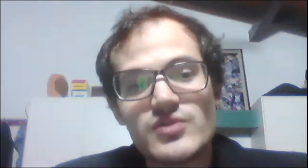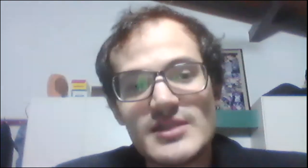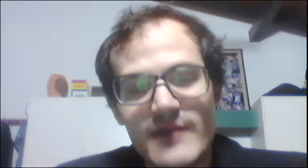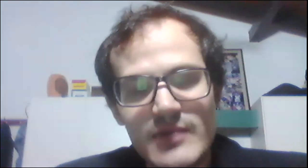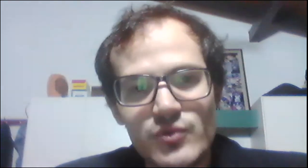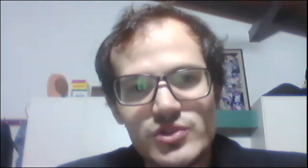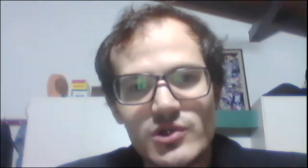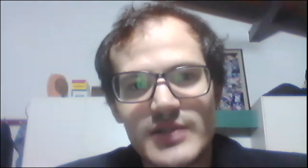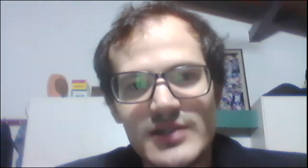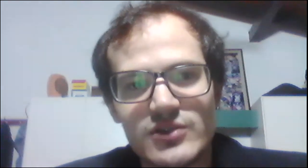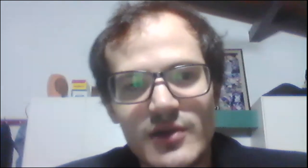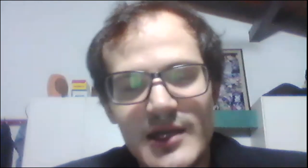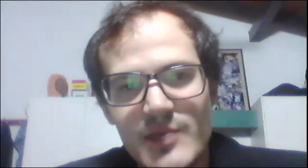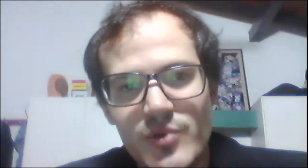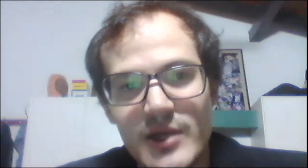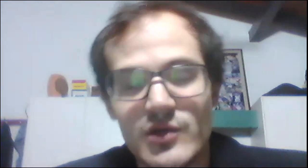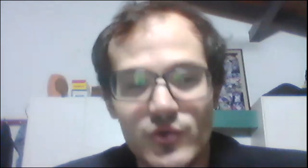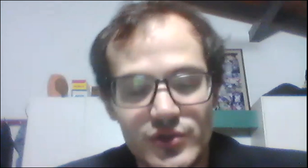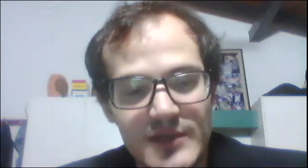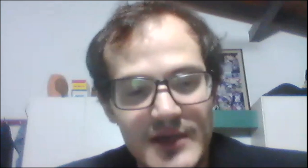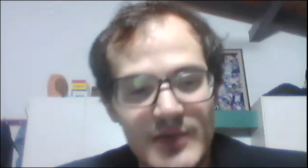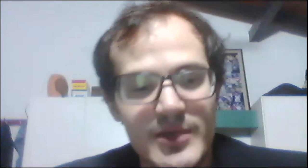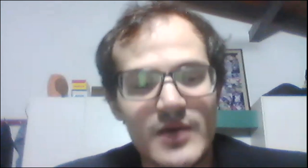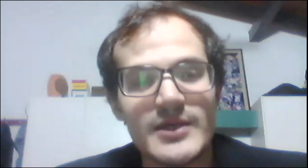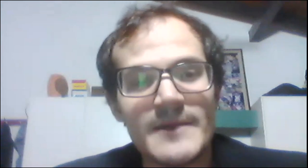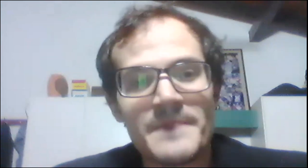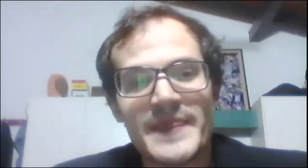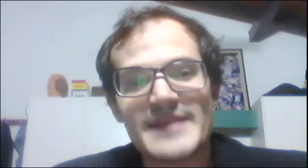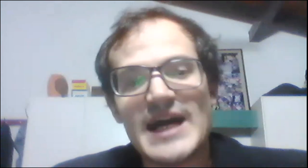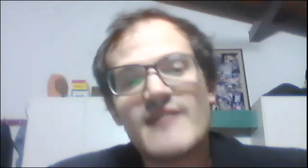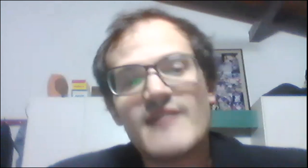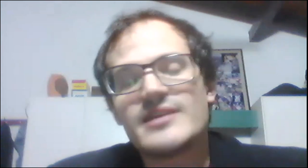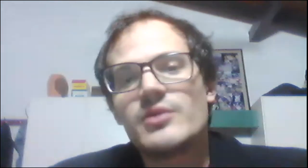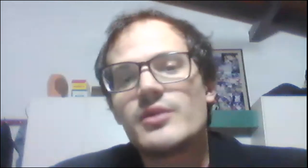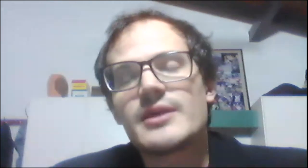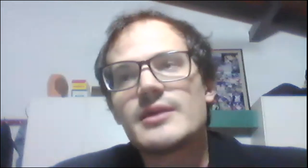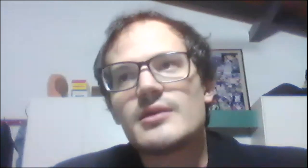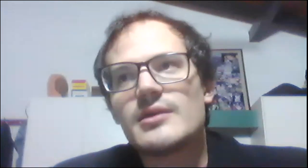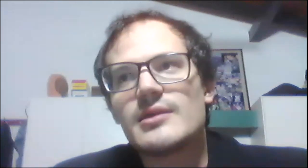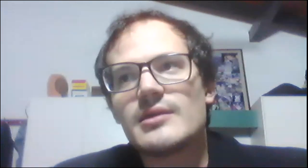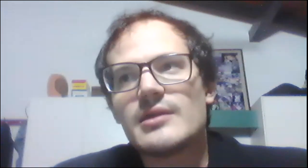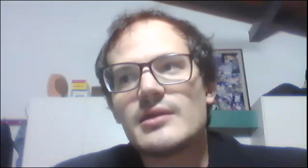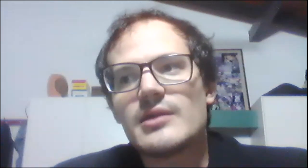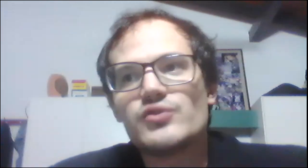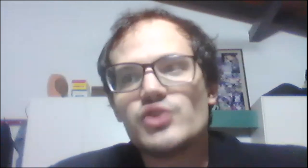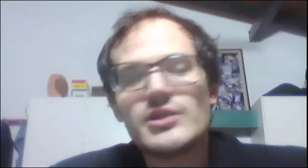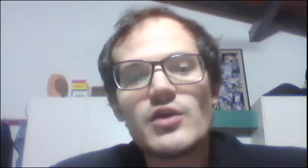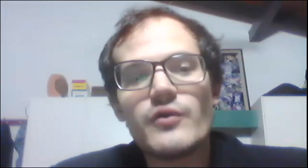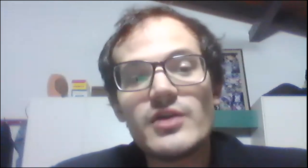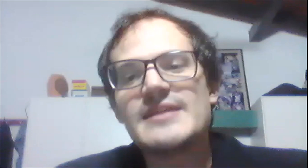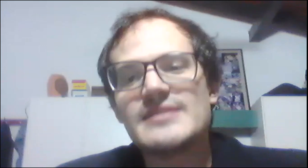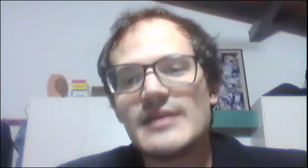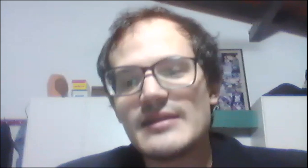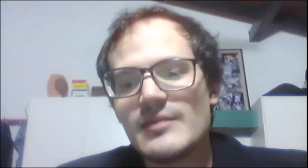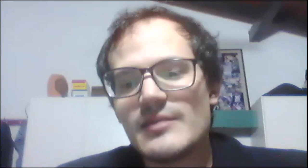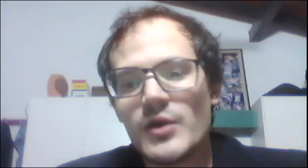hecho, que se ven muchos los textos de la época, inclusive acá en Paraguay, que se habla en términos de que la función del gobierno